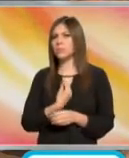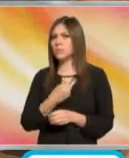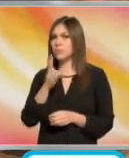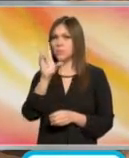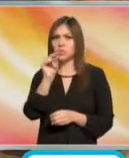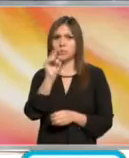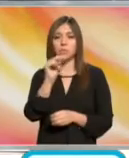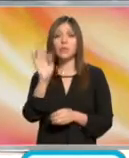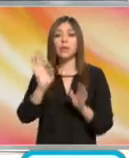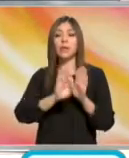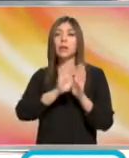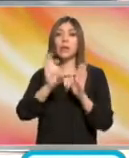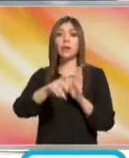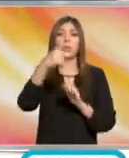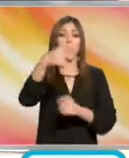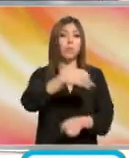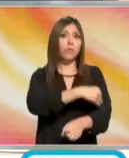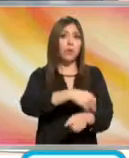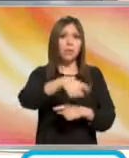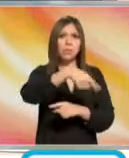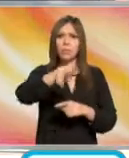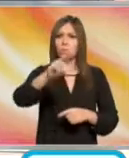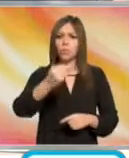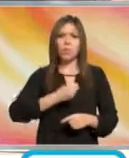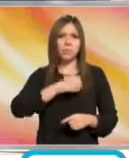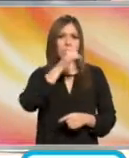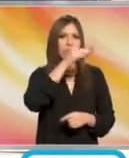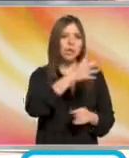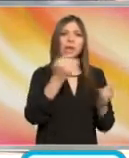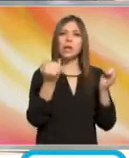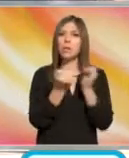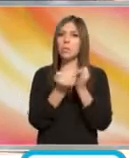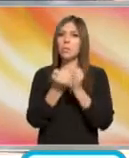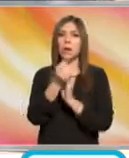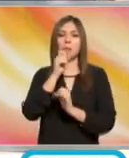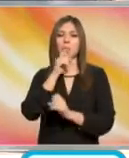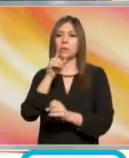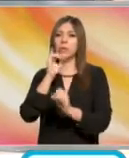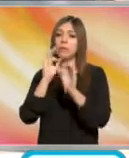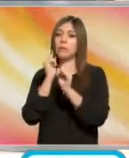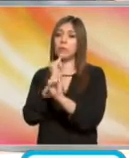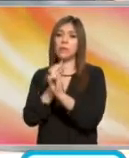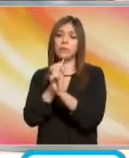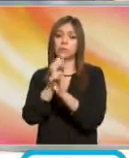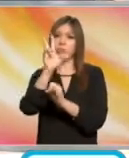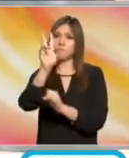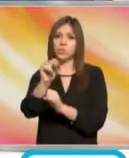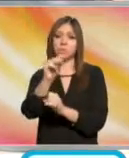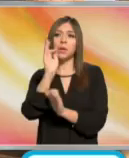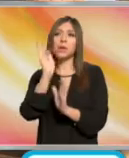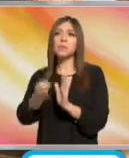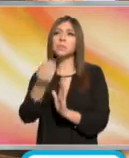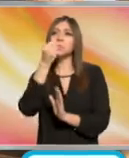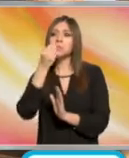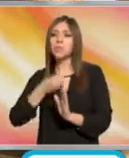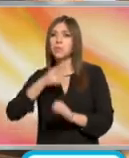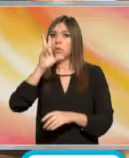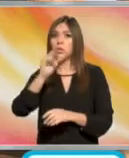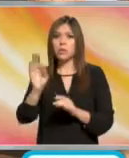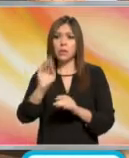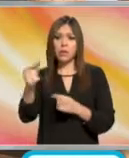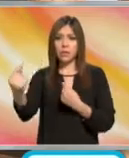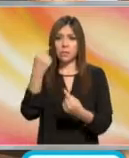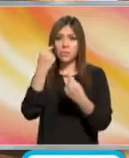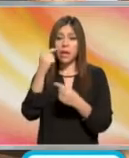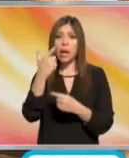no lo hagamos tampoco en el seno de las redes. Hagámoslo, utilicemos todos los mecanismos que nos ofrecen para presentar quejas, denuncias